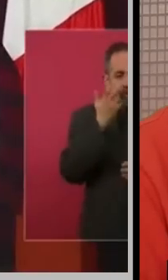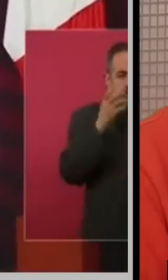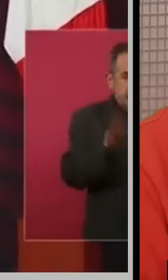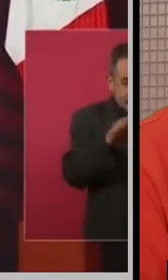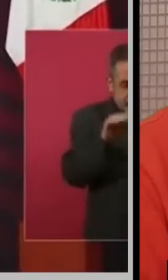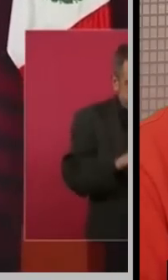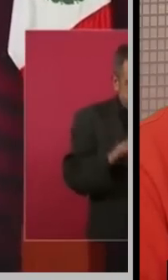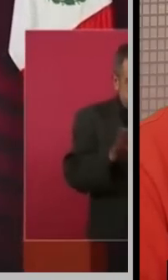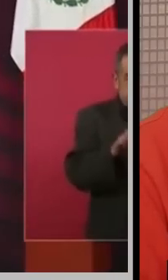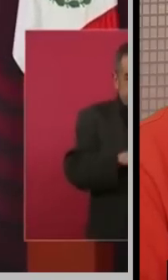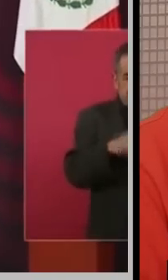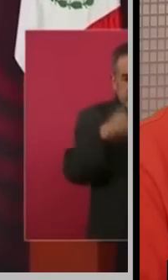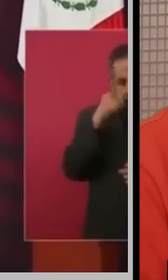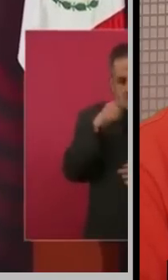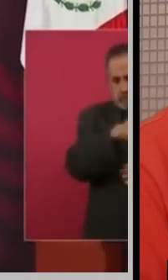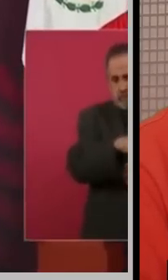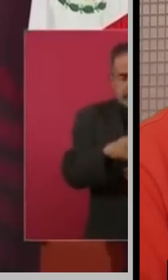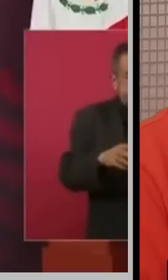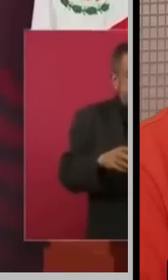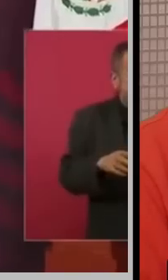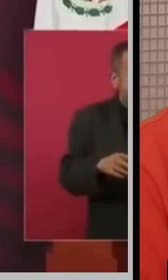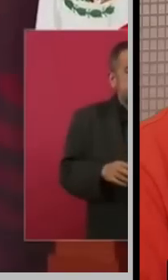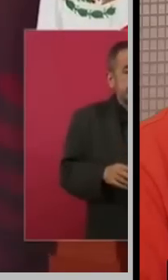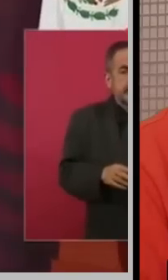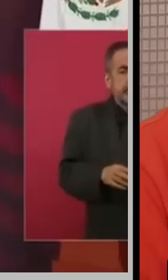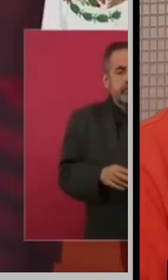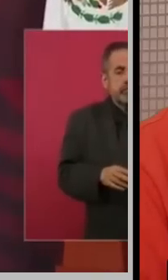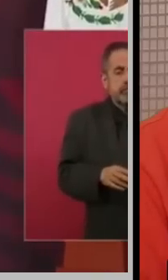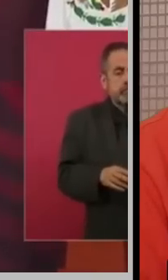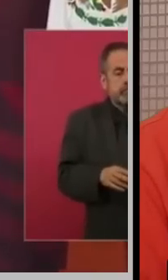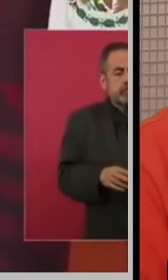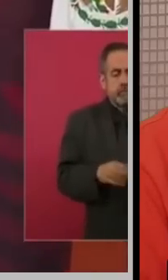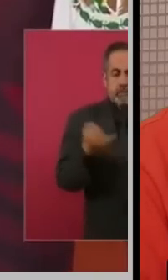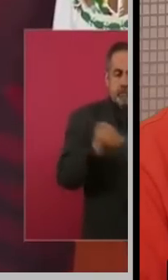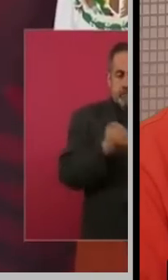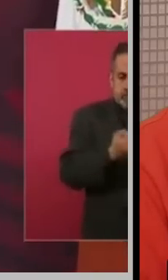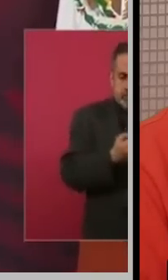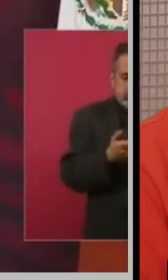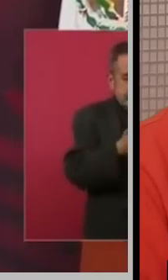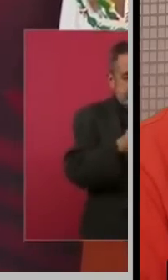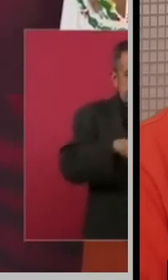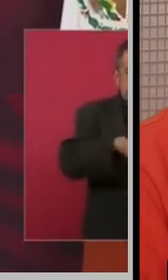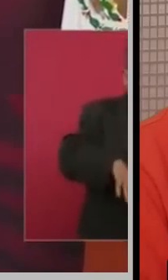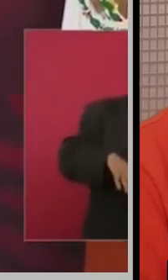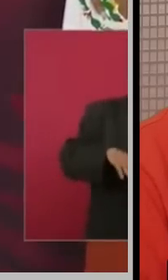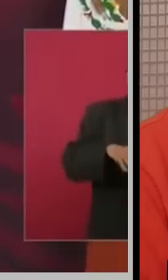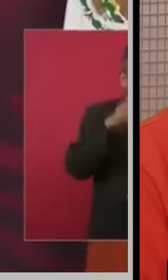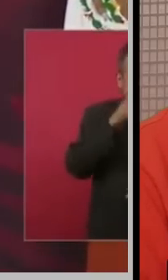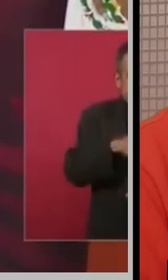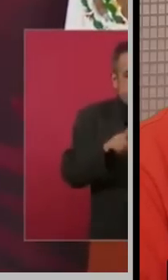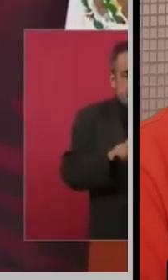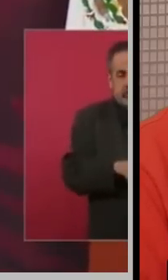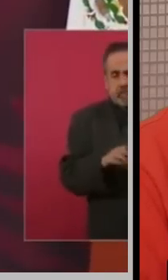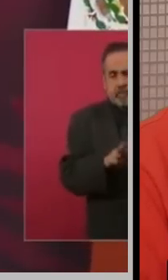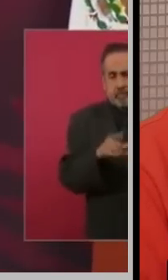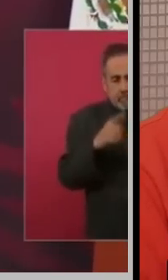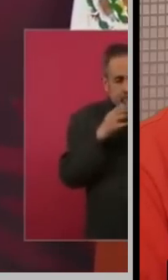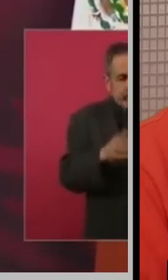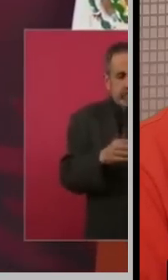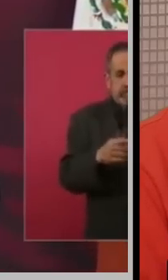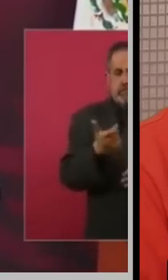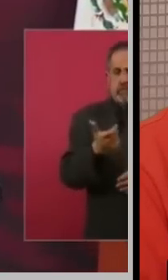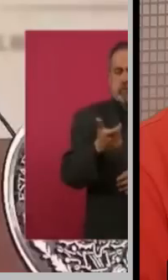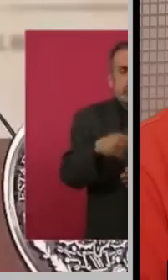creados para evadir el pago de impuestos o para lavar dinero